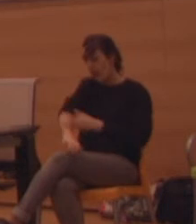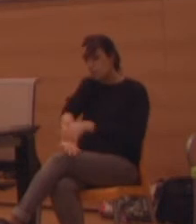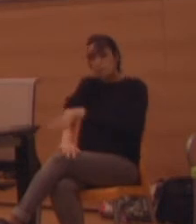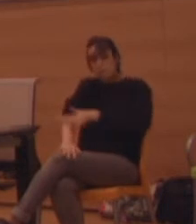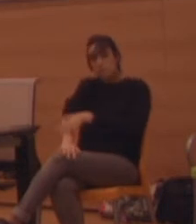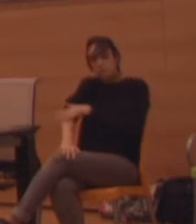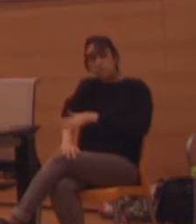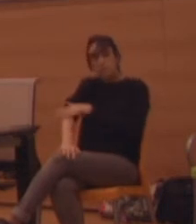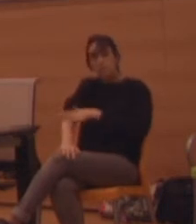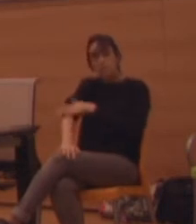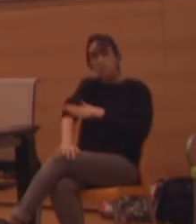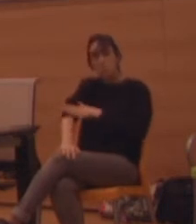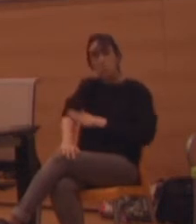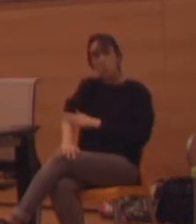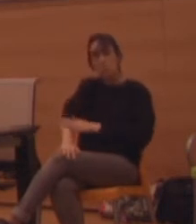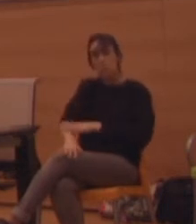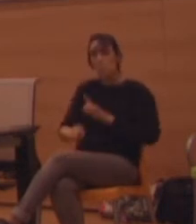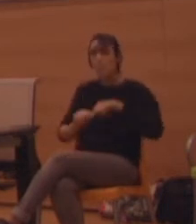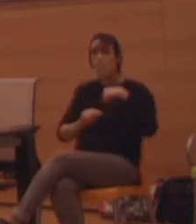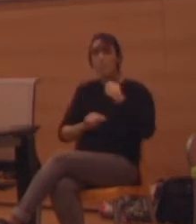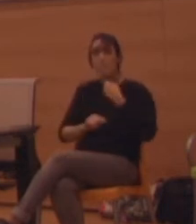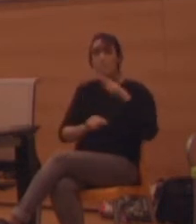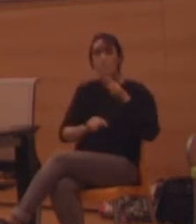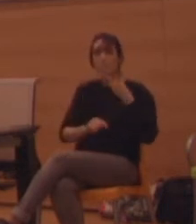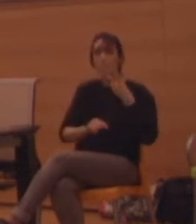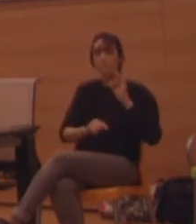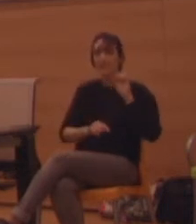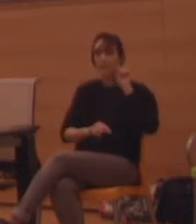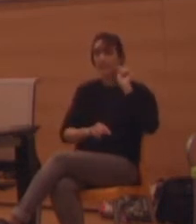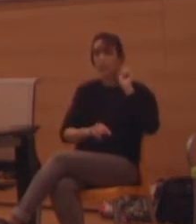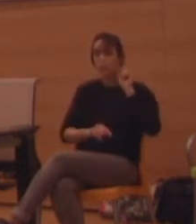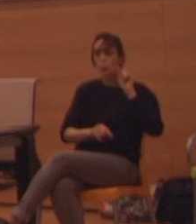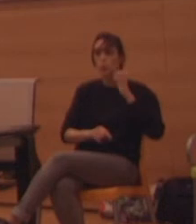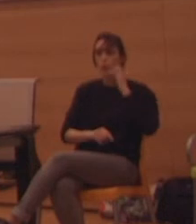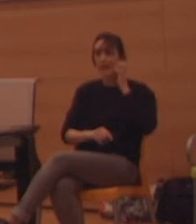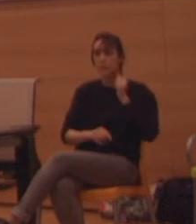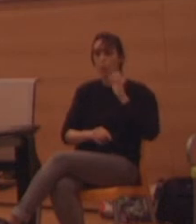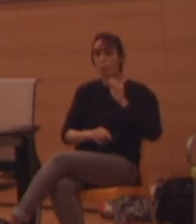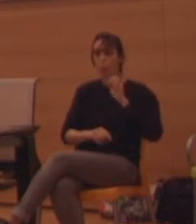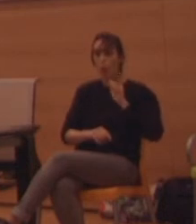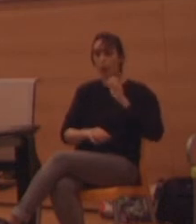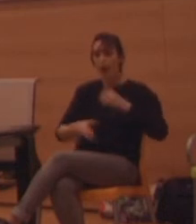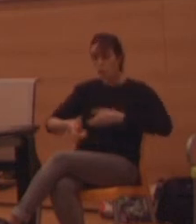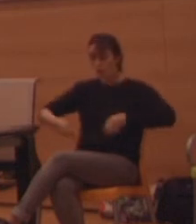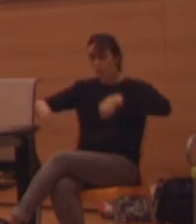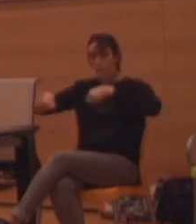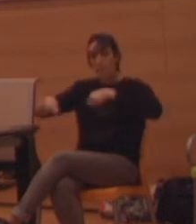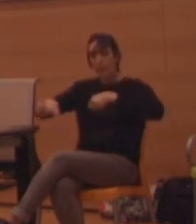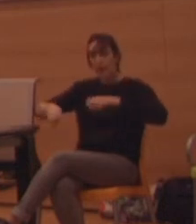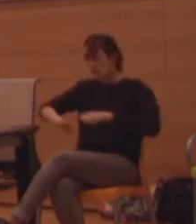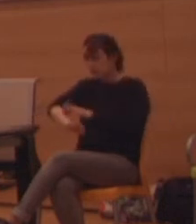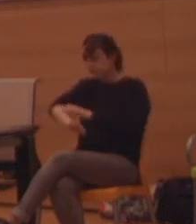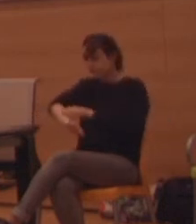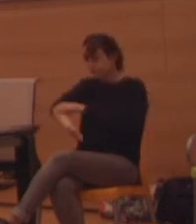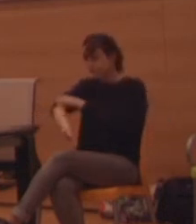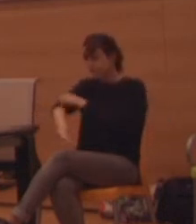ejemplo, que tengamos. Volvemos a los 20 minutos con una esponja y una palangana y a los 20 minutos la pierna